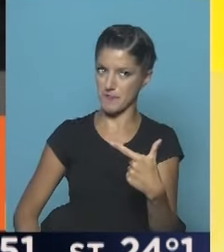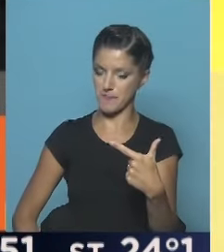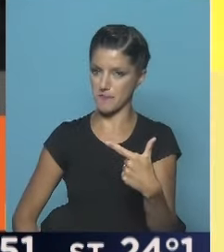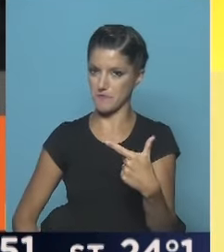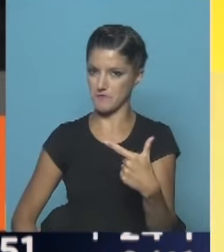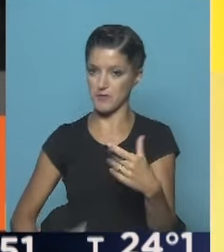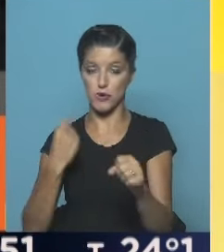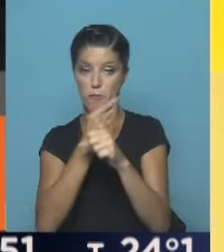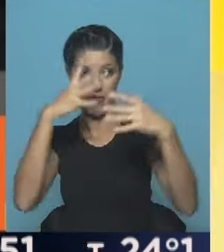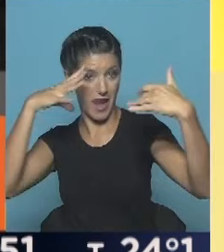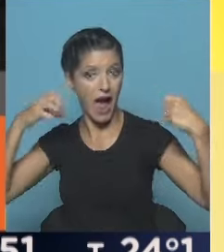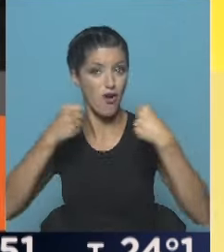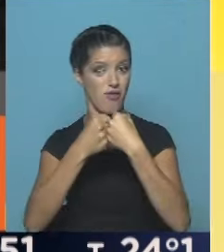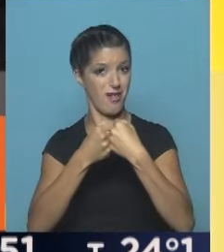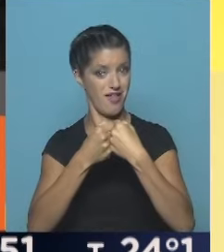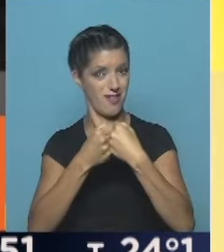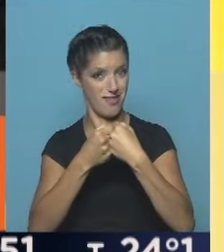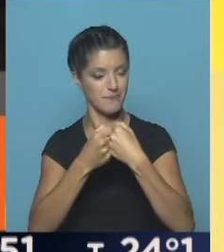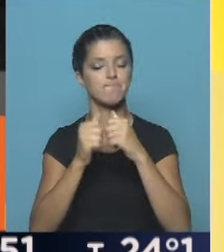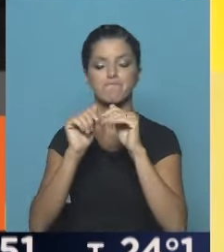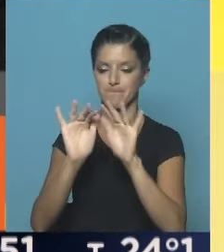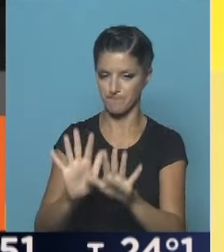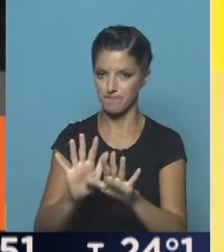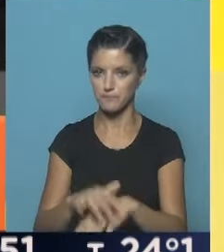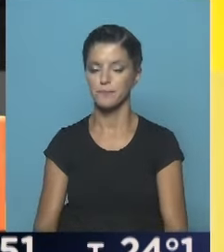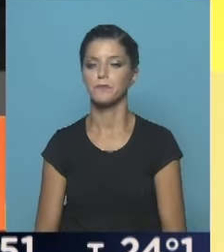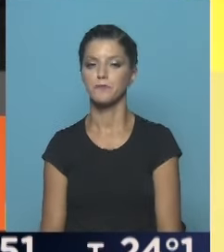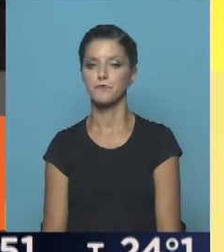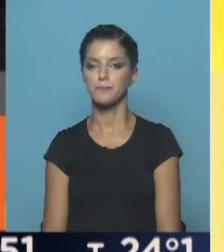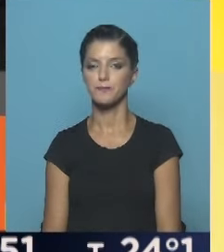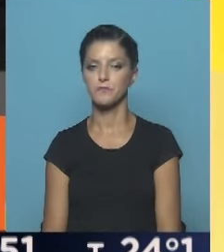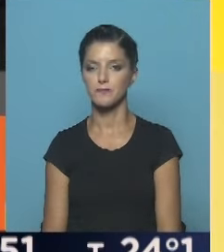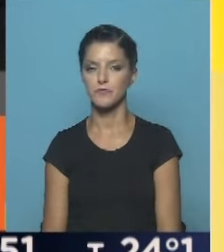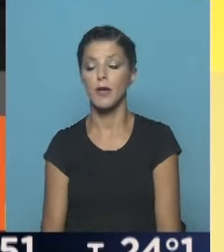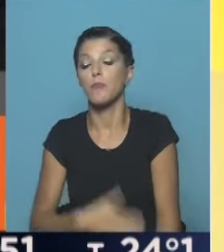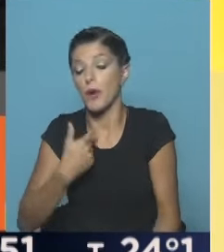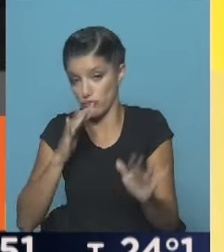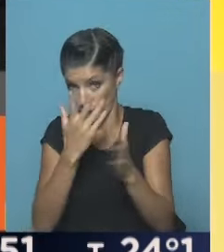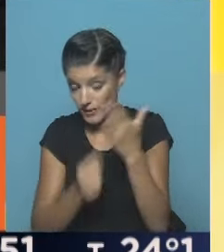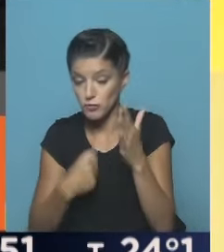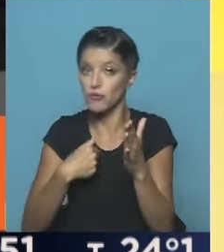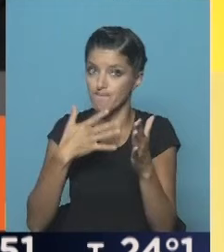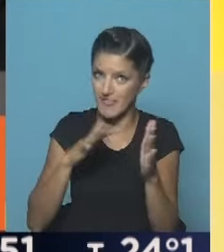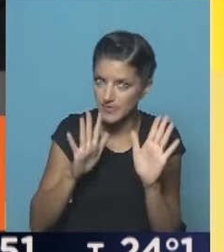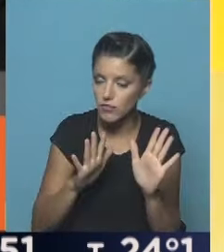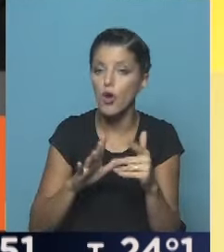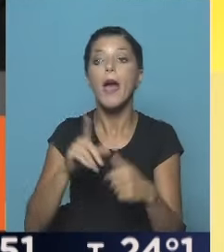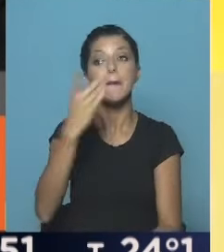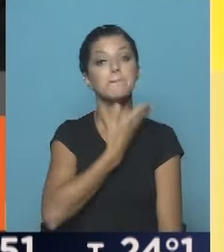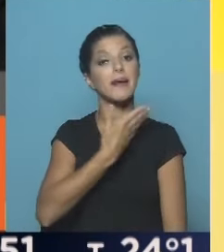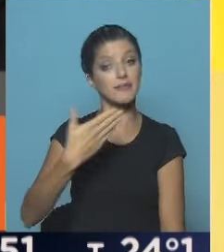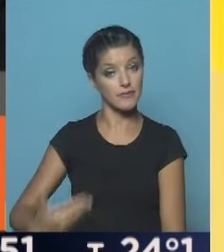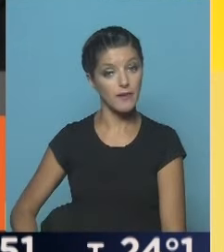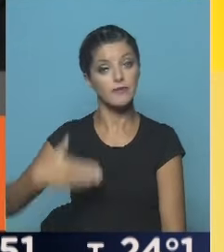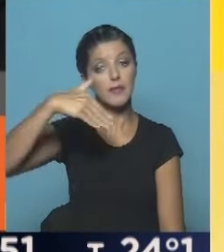pueden acordar qué es lo que tienen que decir. Ahora, según tengo entendido, quizás me equivoque, pero el presidente Maduro sí le pidió expresamente